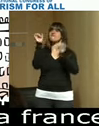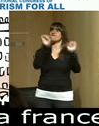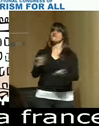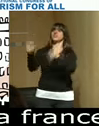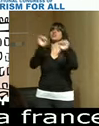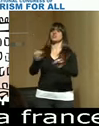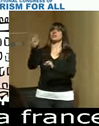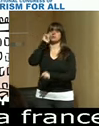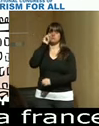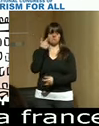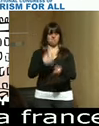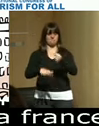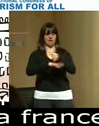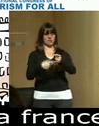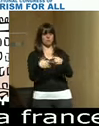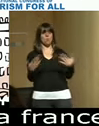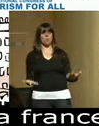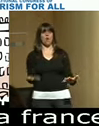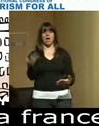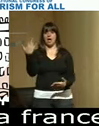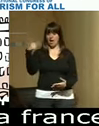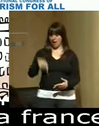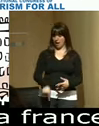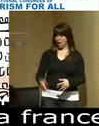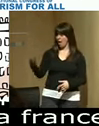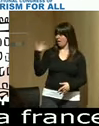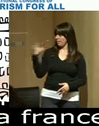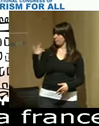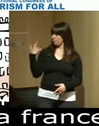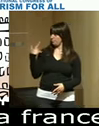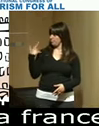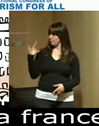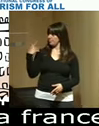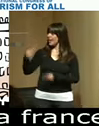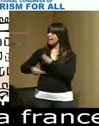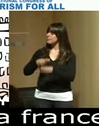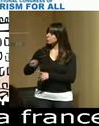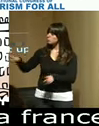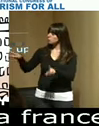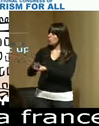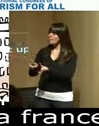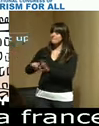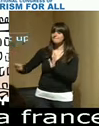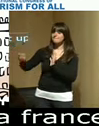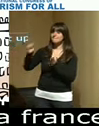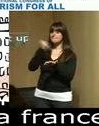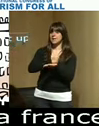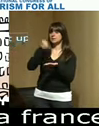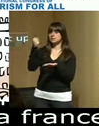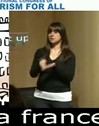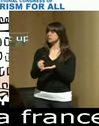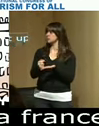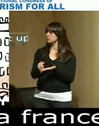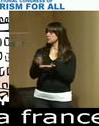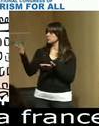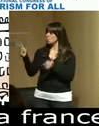qué? ¿Basado en qué? Acá hace poco nosotros lo largamos, que se lo voy a mostrar, que es un pasaporte, que es